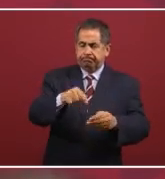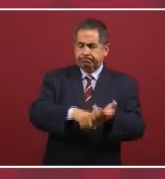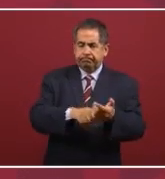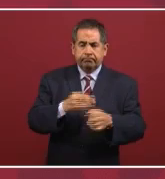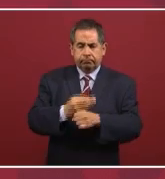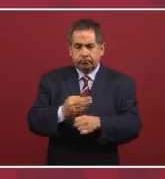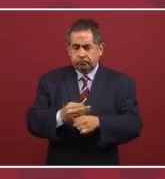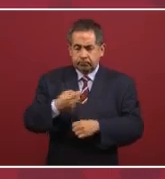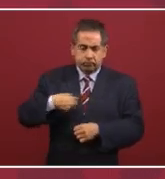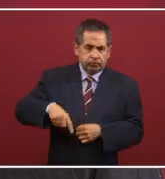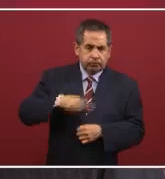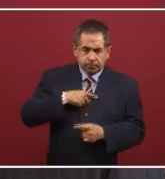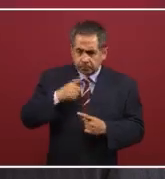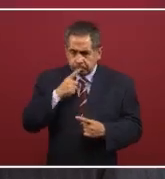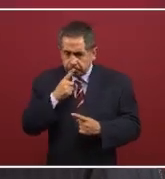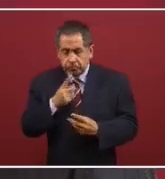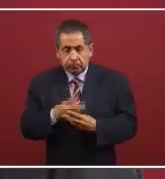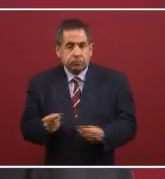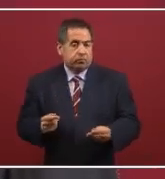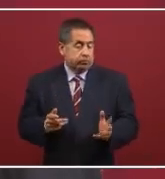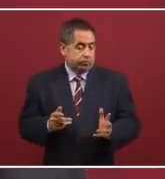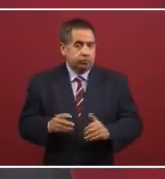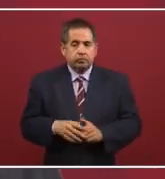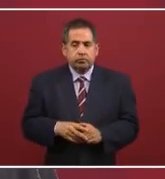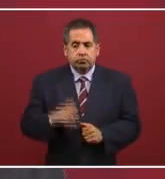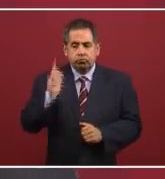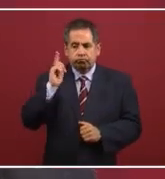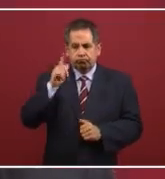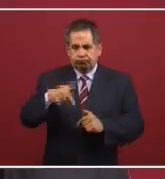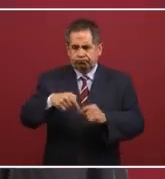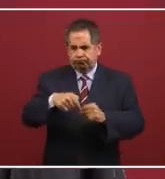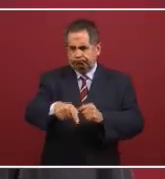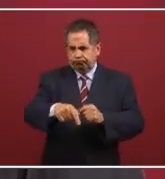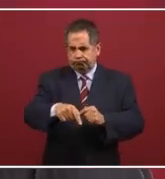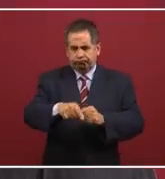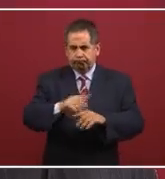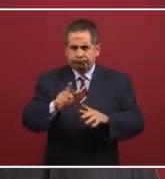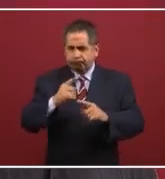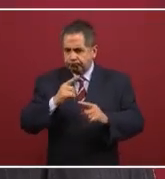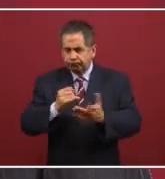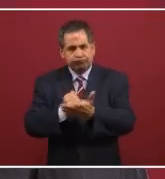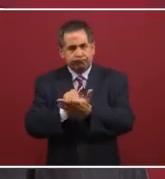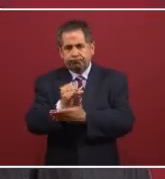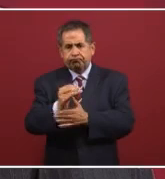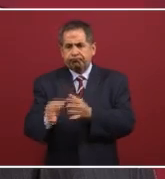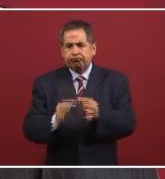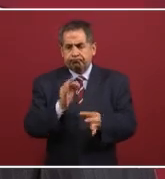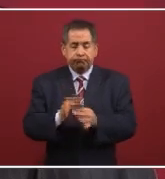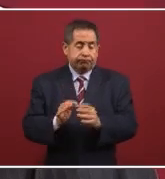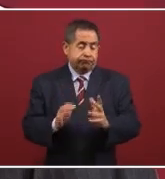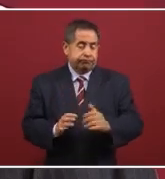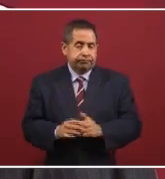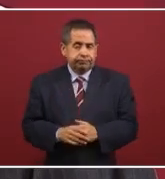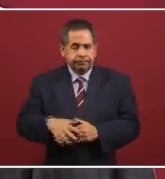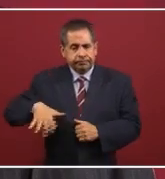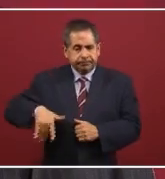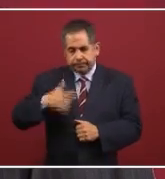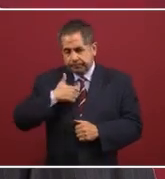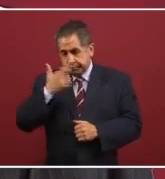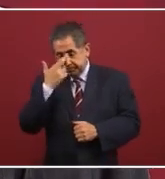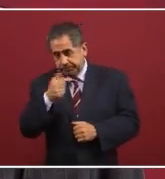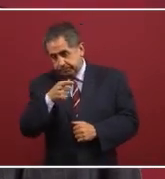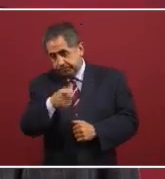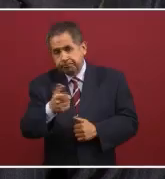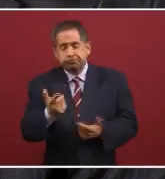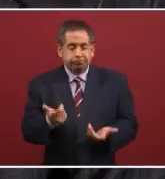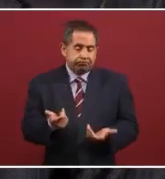estamos resolviendo y espero que sea en definitiva, porque como tú lo señalas,